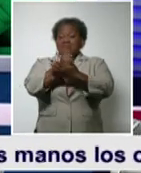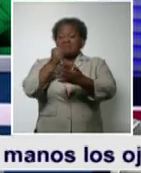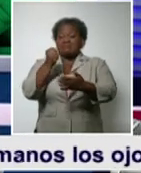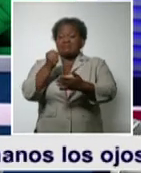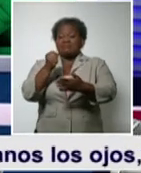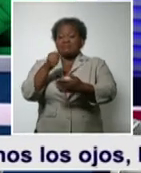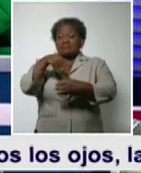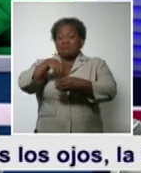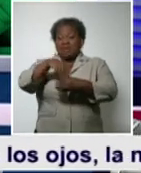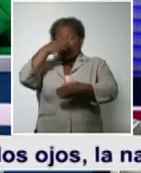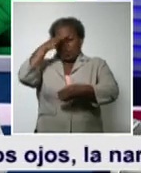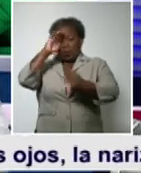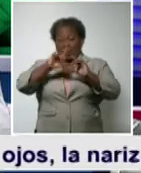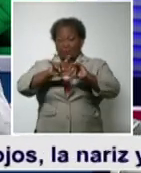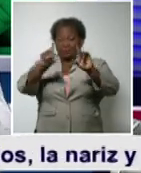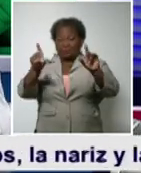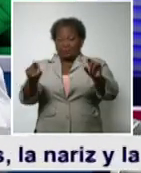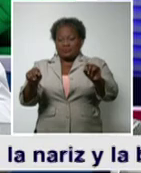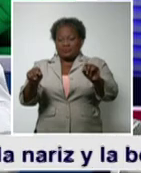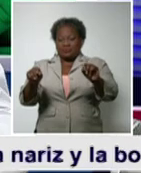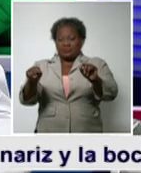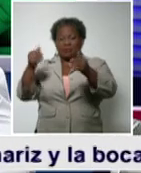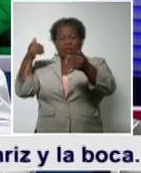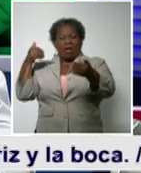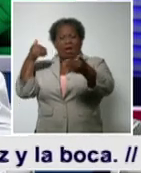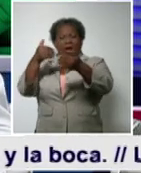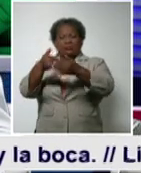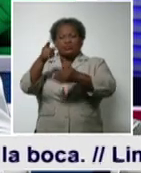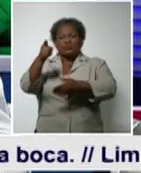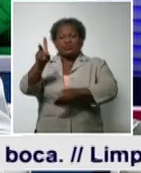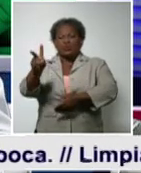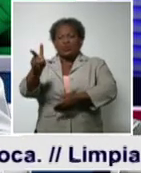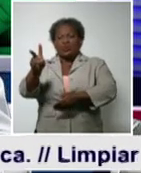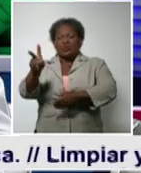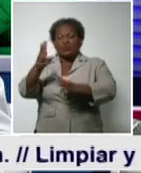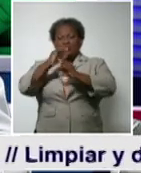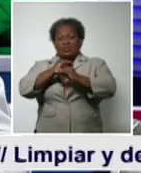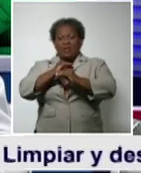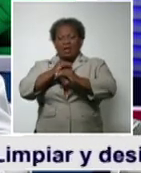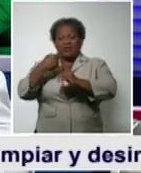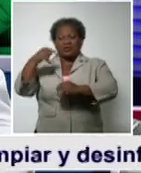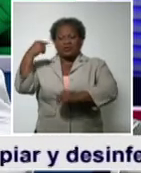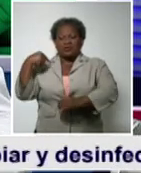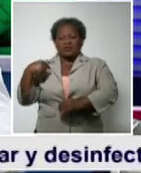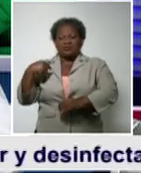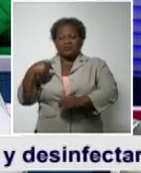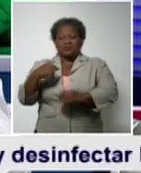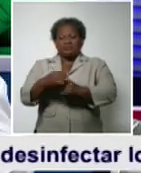nuestro país hasta las 12 de la noche del día de ayer. Los municipios donde se concentran